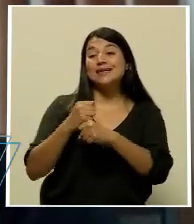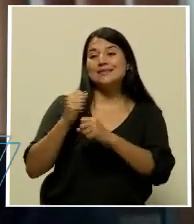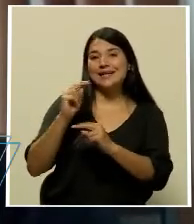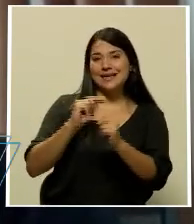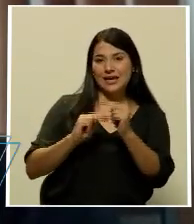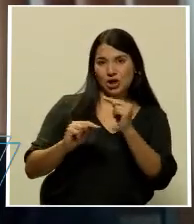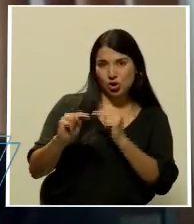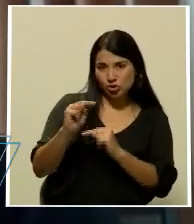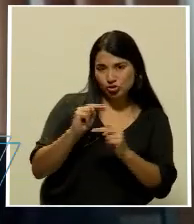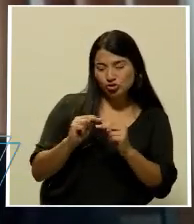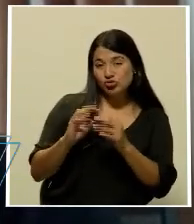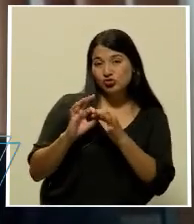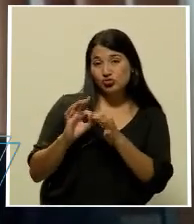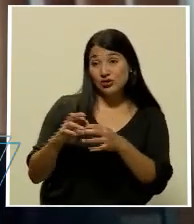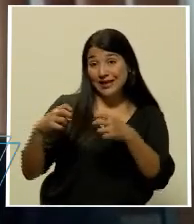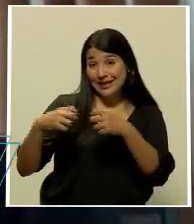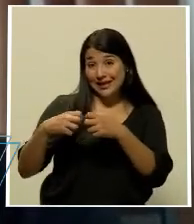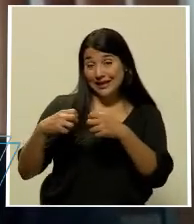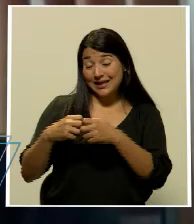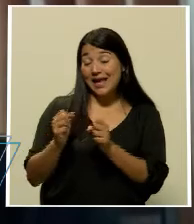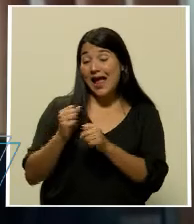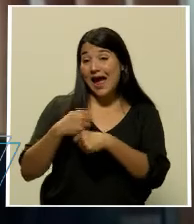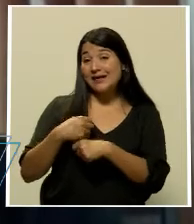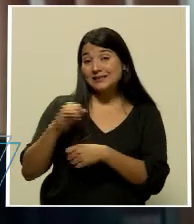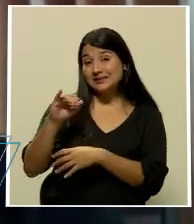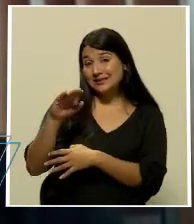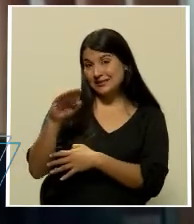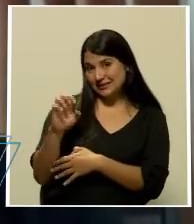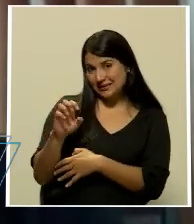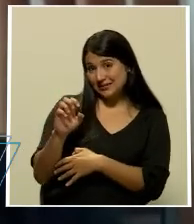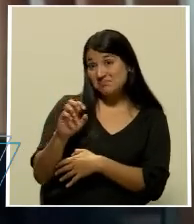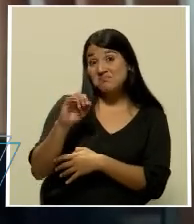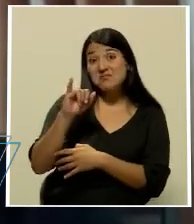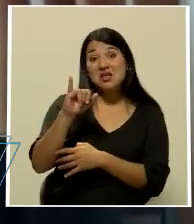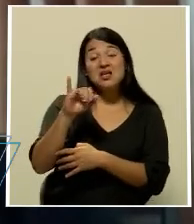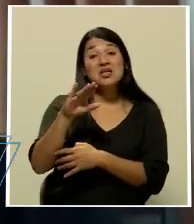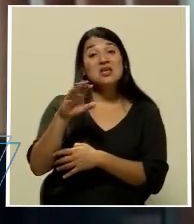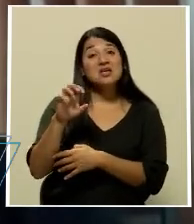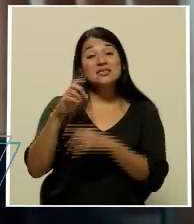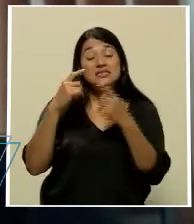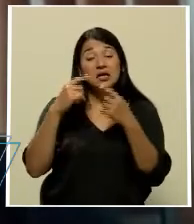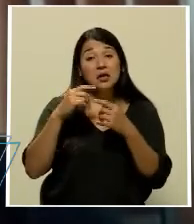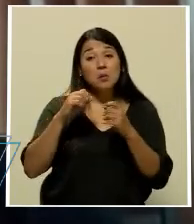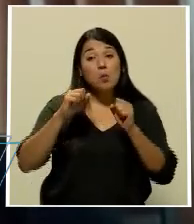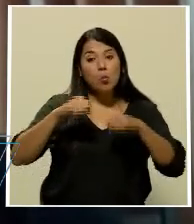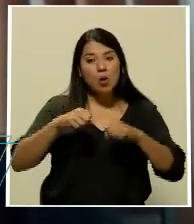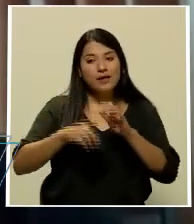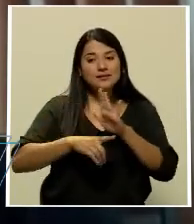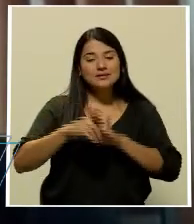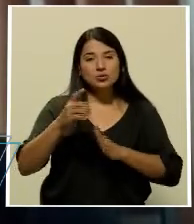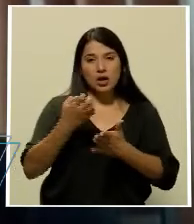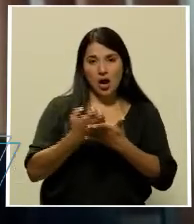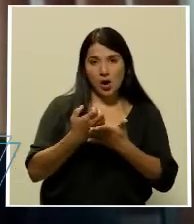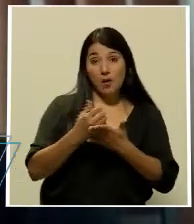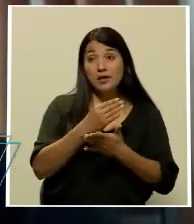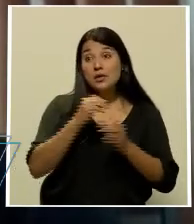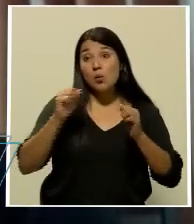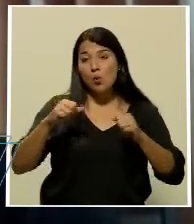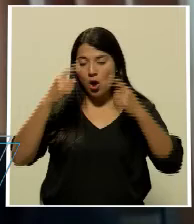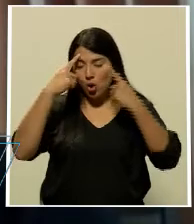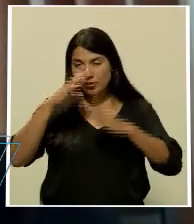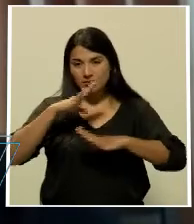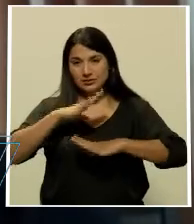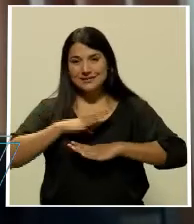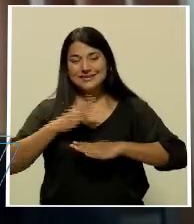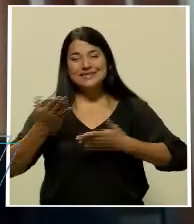costarricense con el cual el instituto ha soportado pues, el desarrollo de la economía y ha satisfacido el servicio